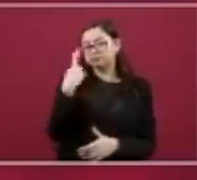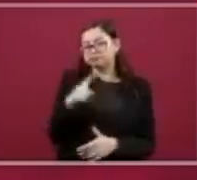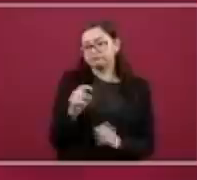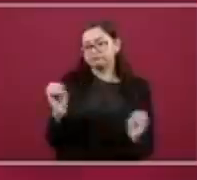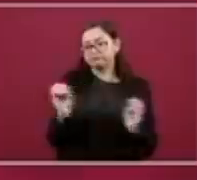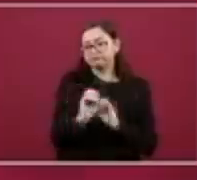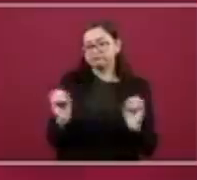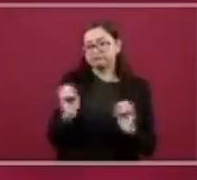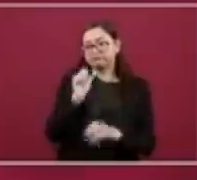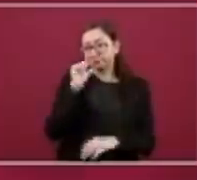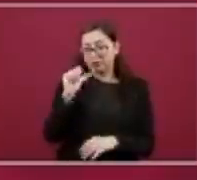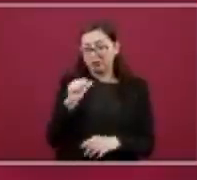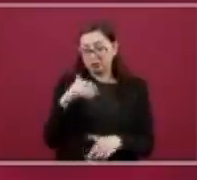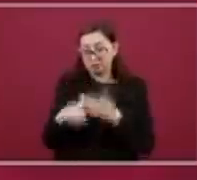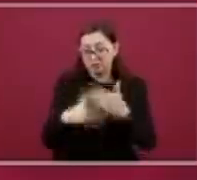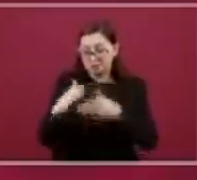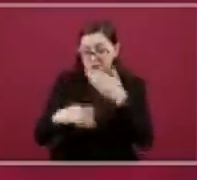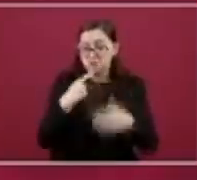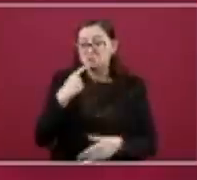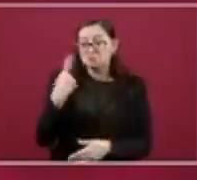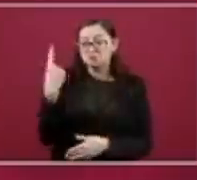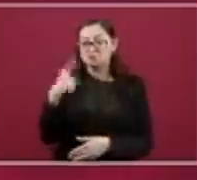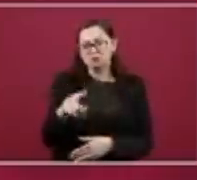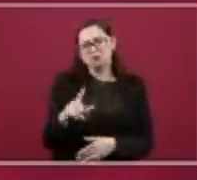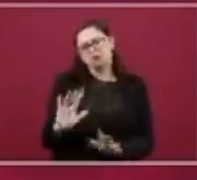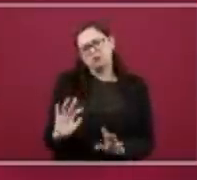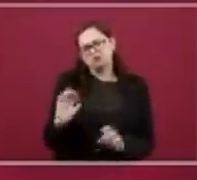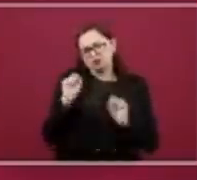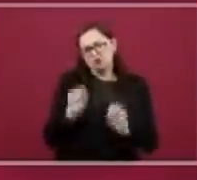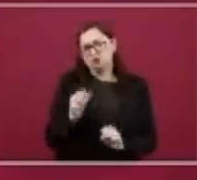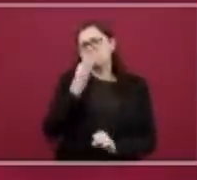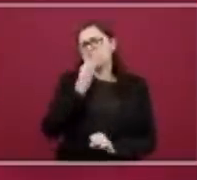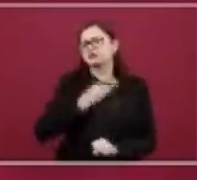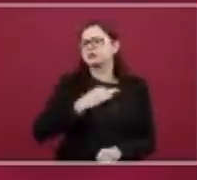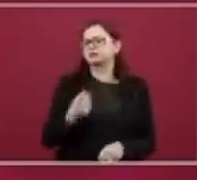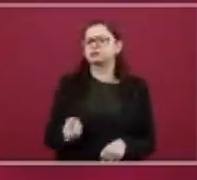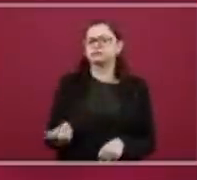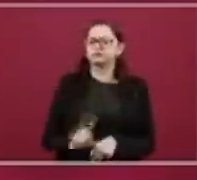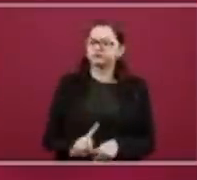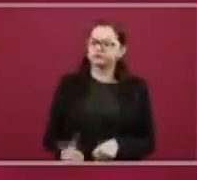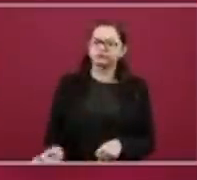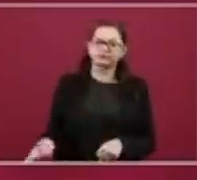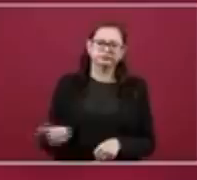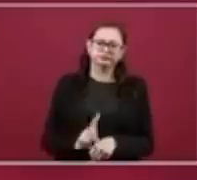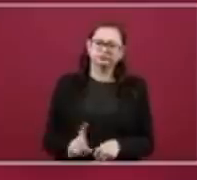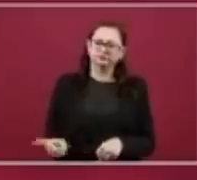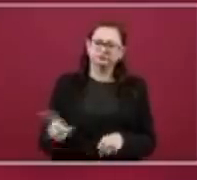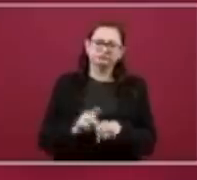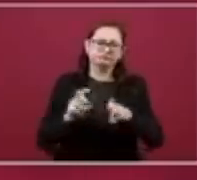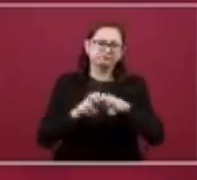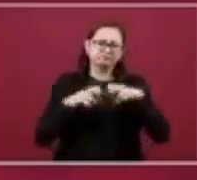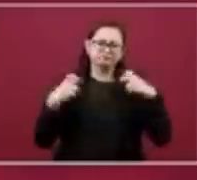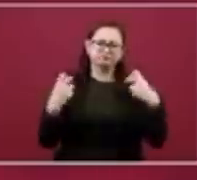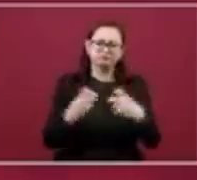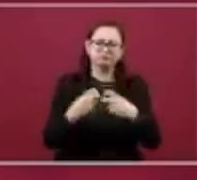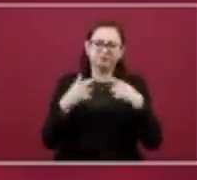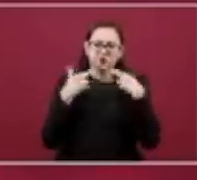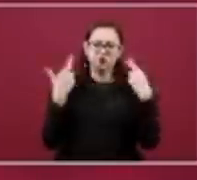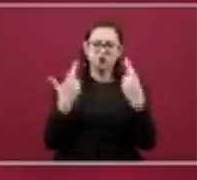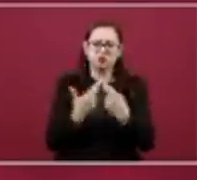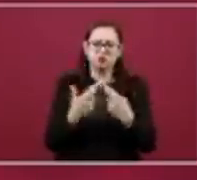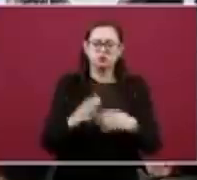Yo lo sabría, porque nos reunimos diario para ver el funcionamiento. Bueno, hasta